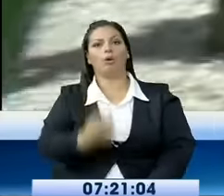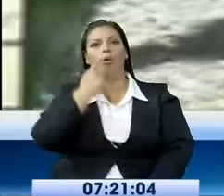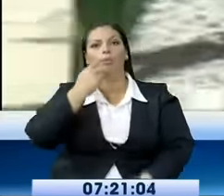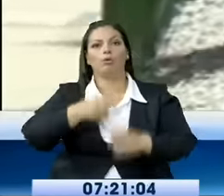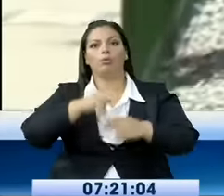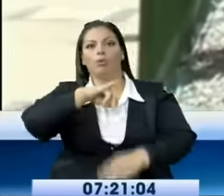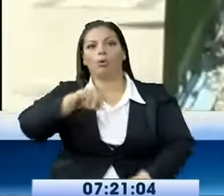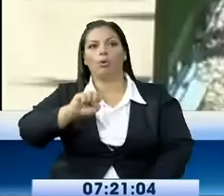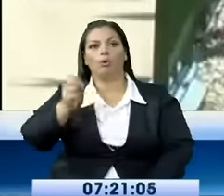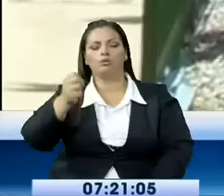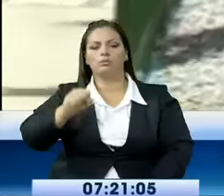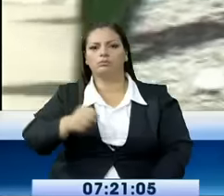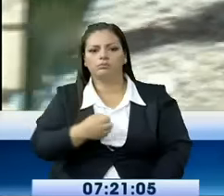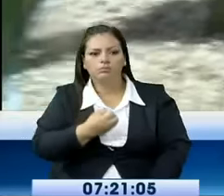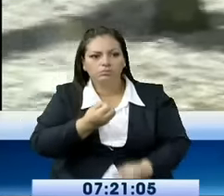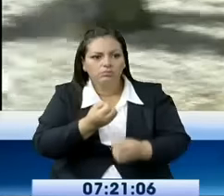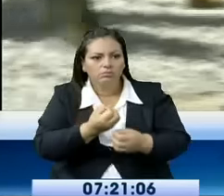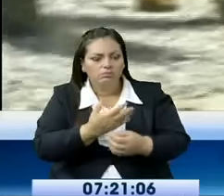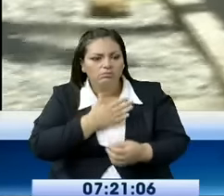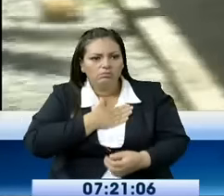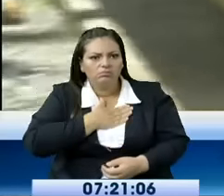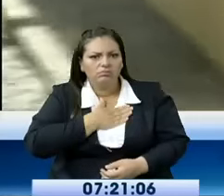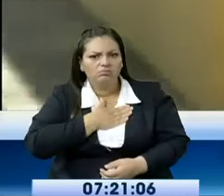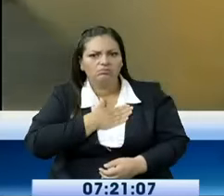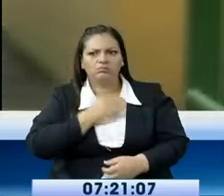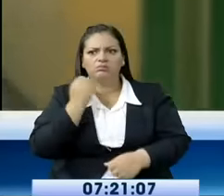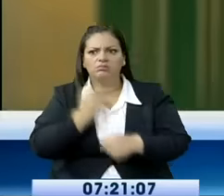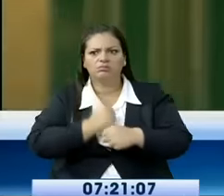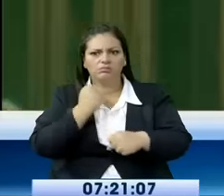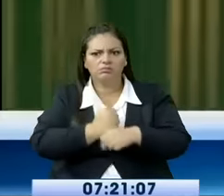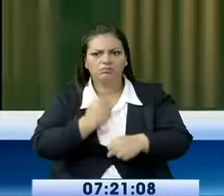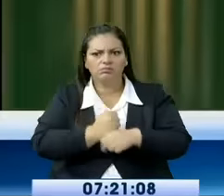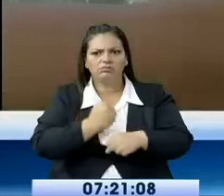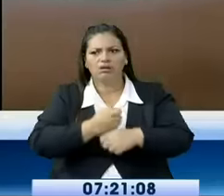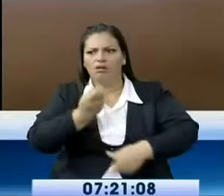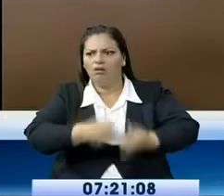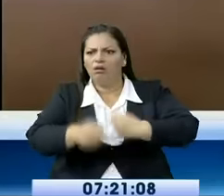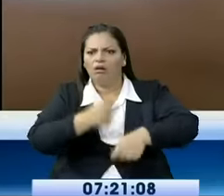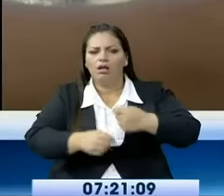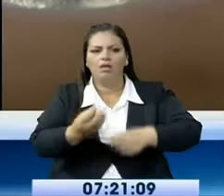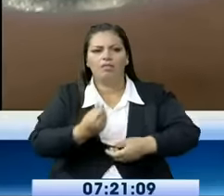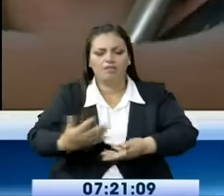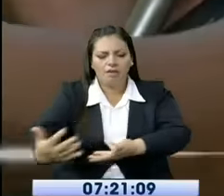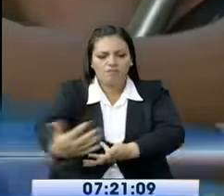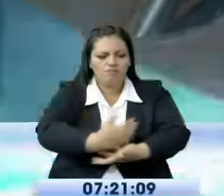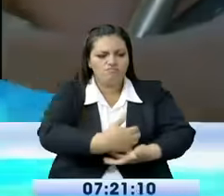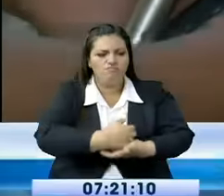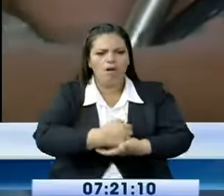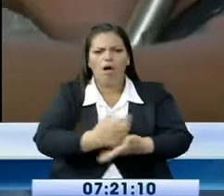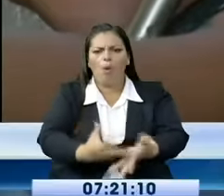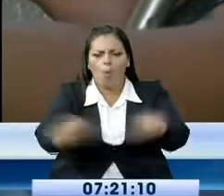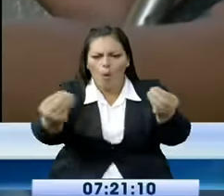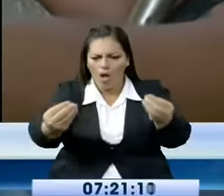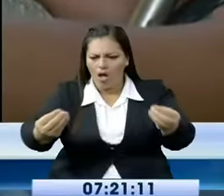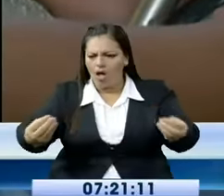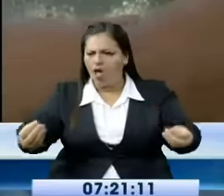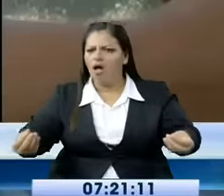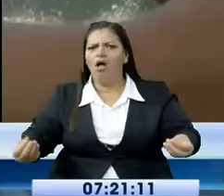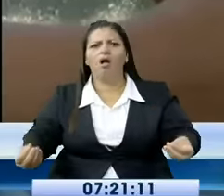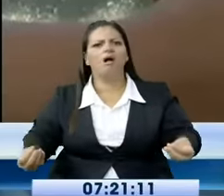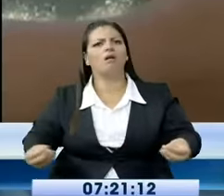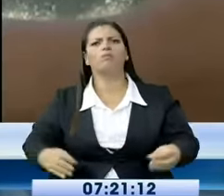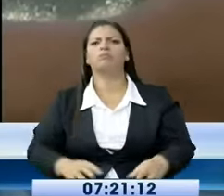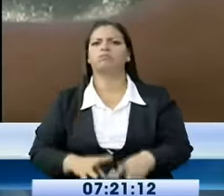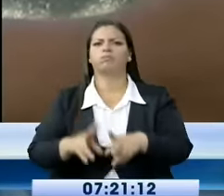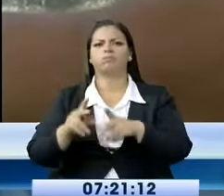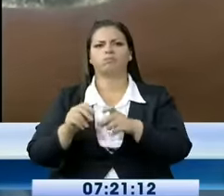más que resignarse a que el dinero del trabajo de todo un día se ha esfumado. Sí, la venta hoy día. Me mandé como $915 y ahí